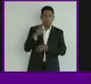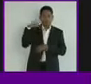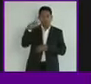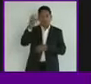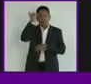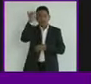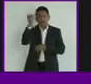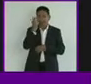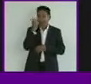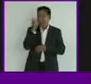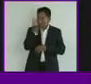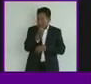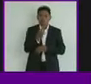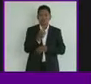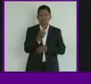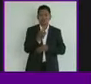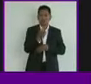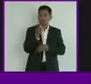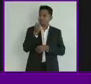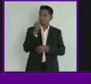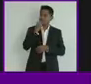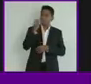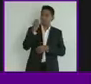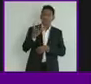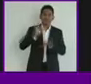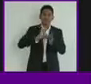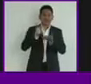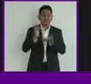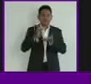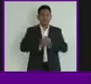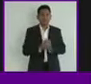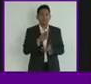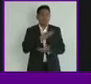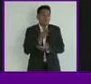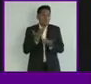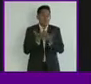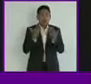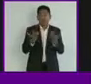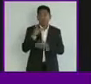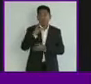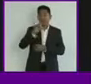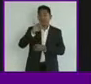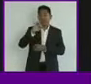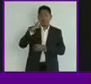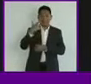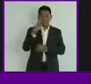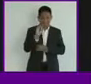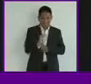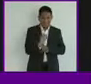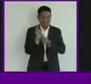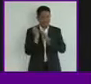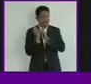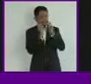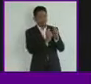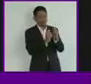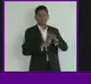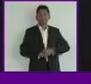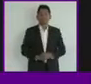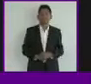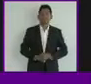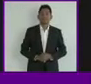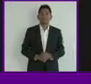con mi querido Diego Emiliano Bravo Pérez, joven de Brigadas Injuve. Diego, vamos, tienes nuestra atención.